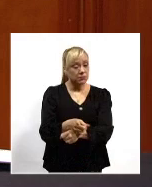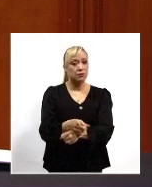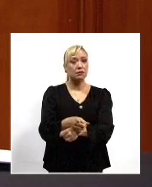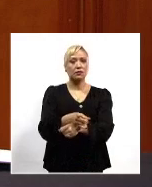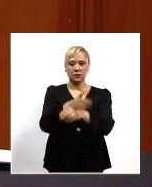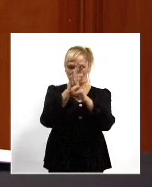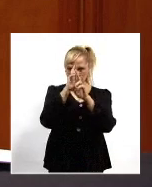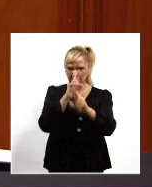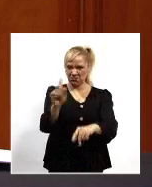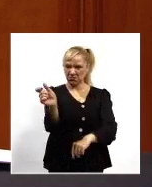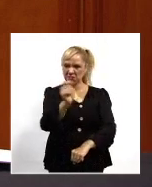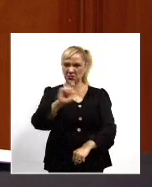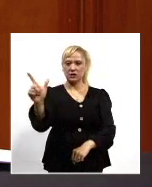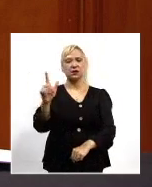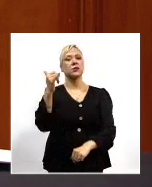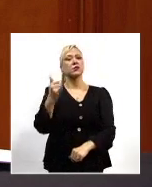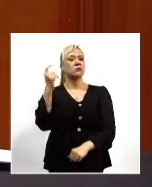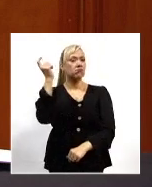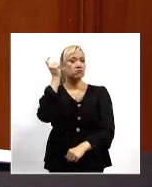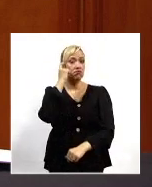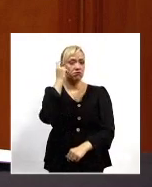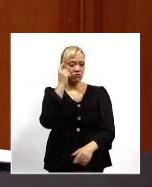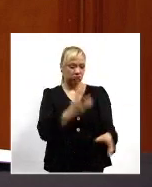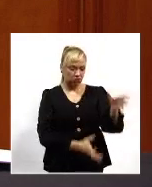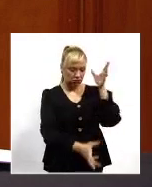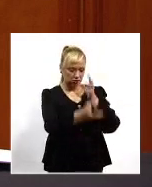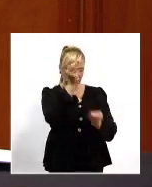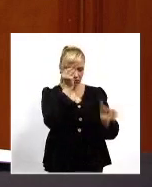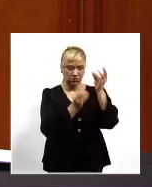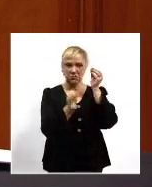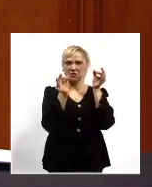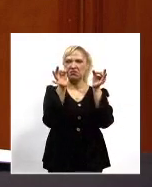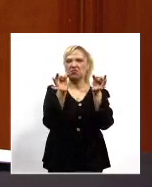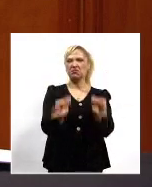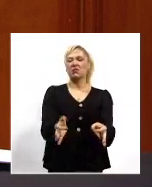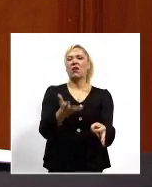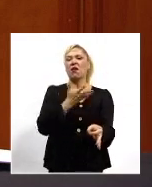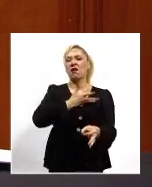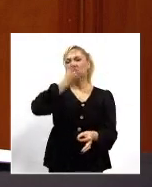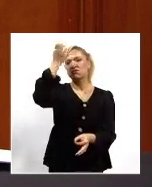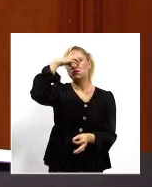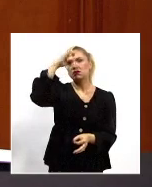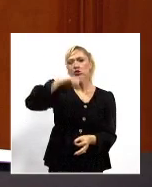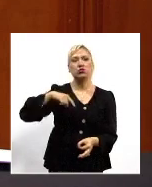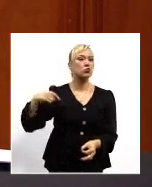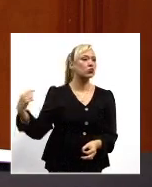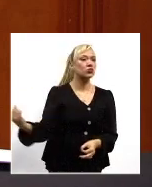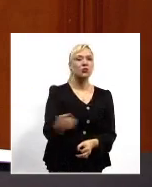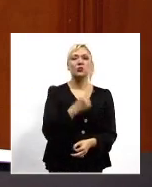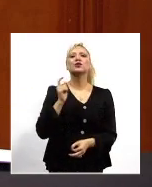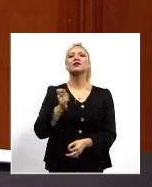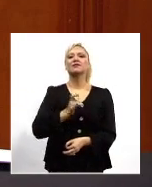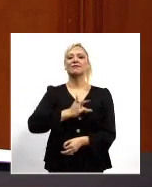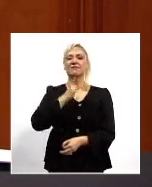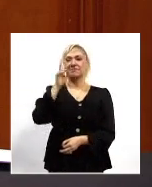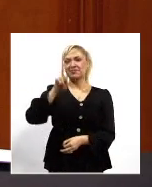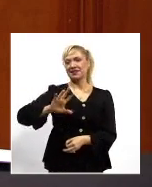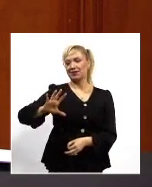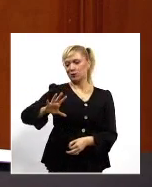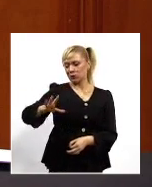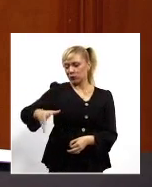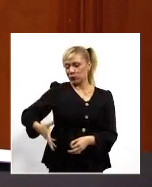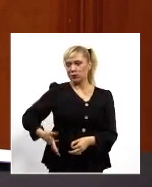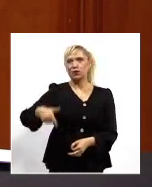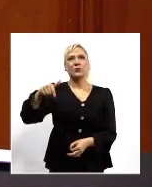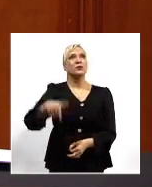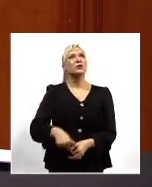ética e intelectual para sentirnos todas y todos orgullosos de pertenecer a